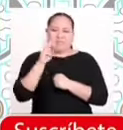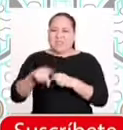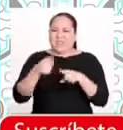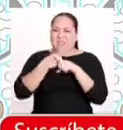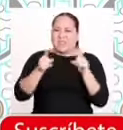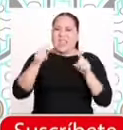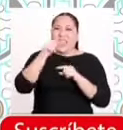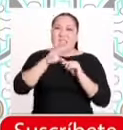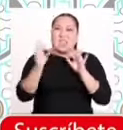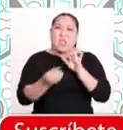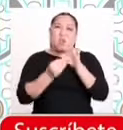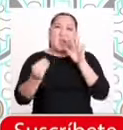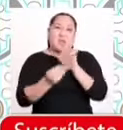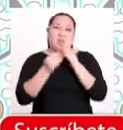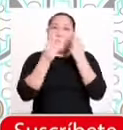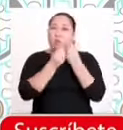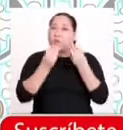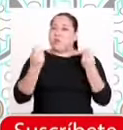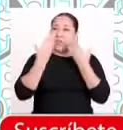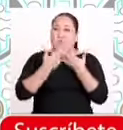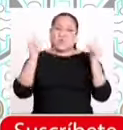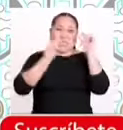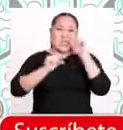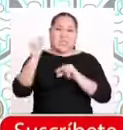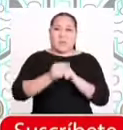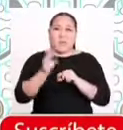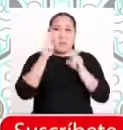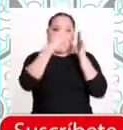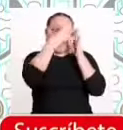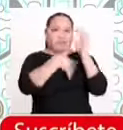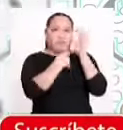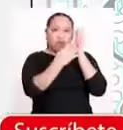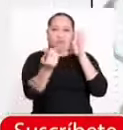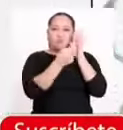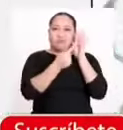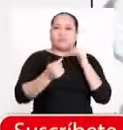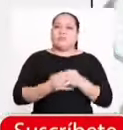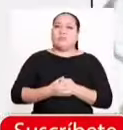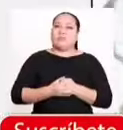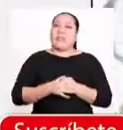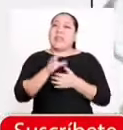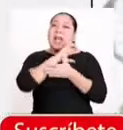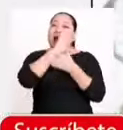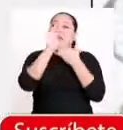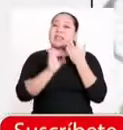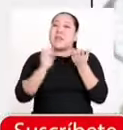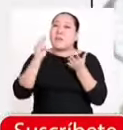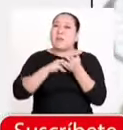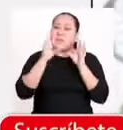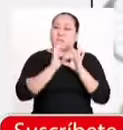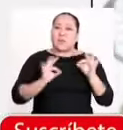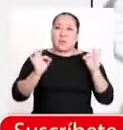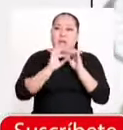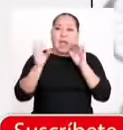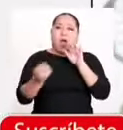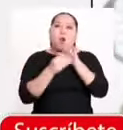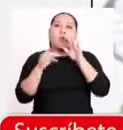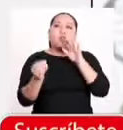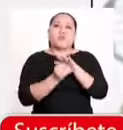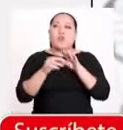A estos se les agrega mucha sustancia química. Vamos a ver nuestro cuadro. La característica principal era que le